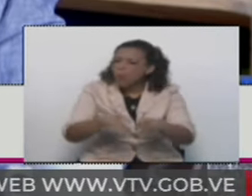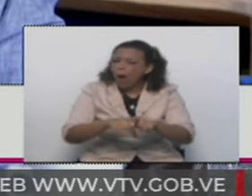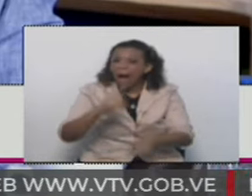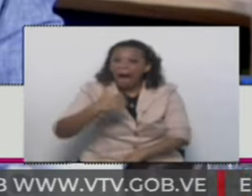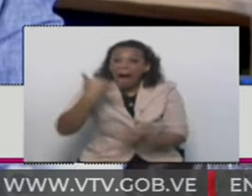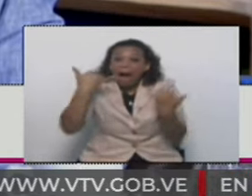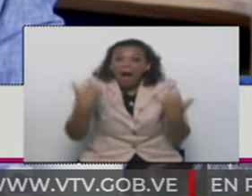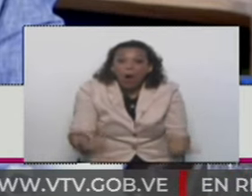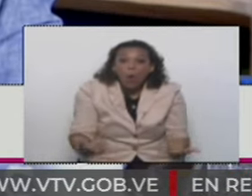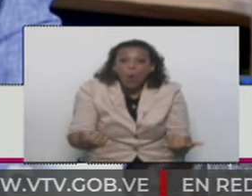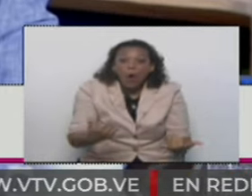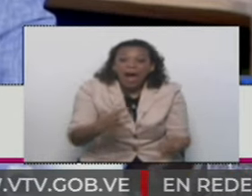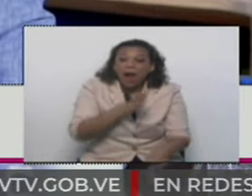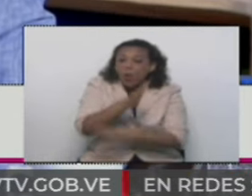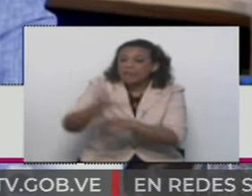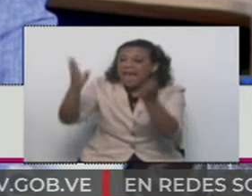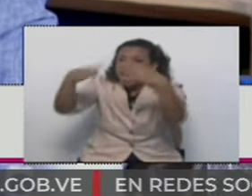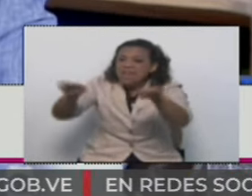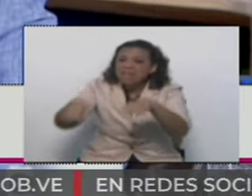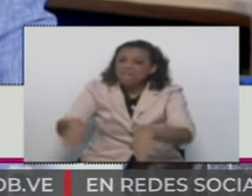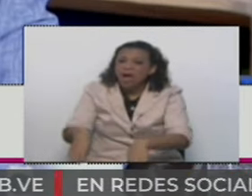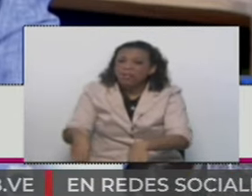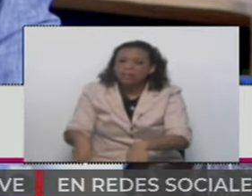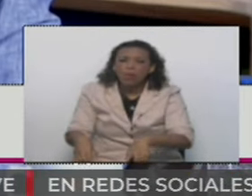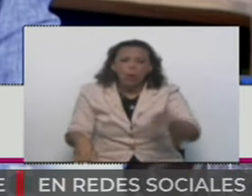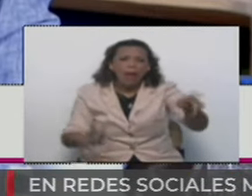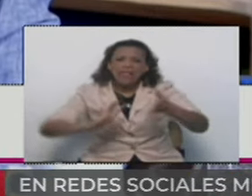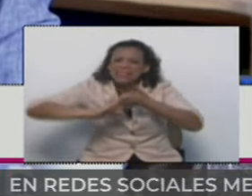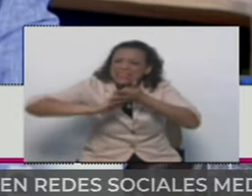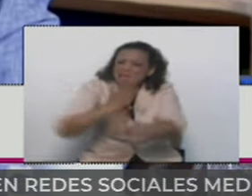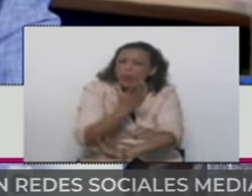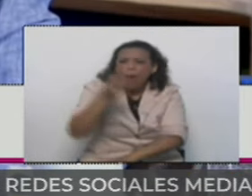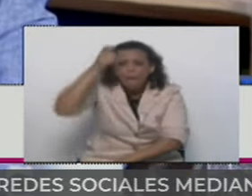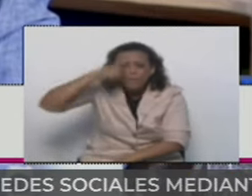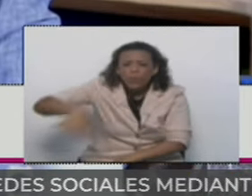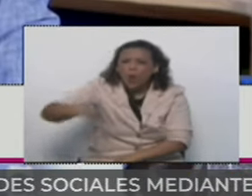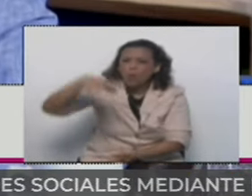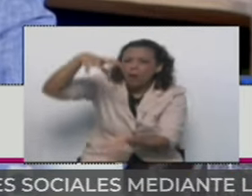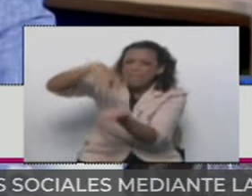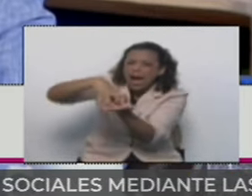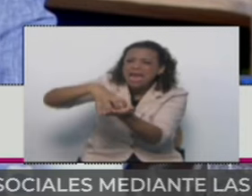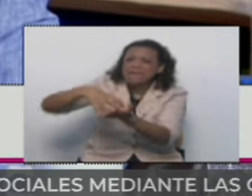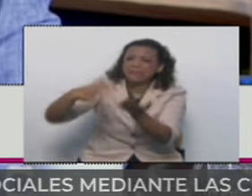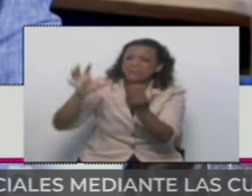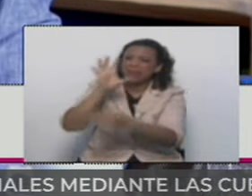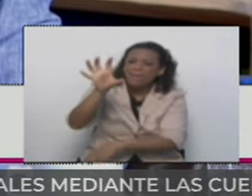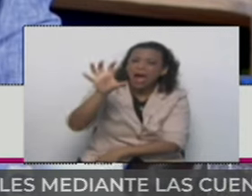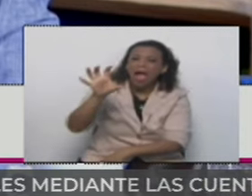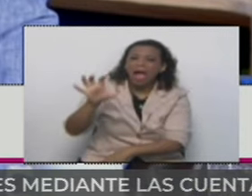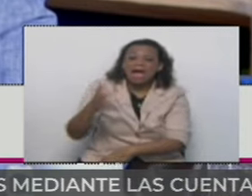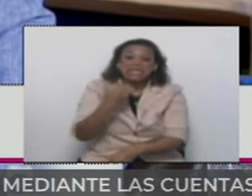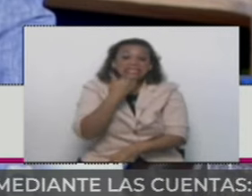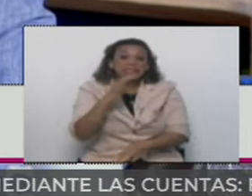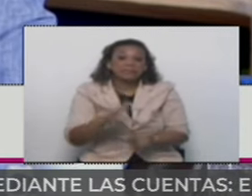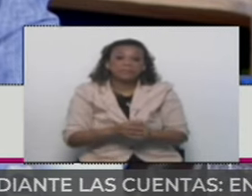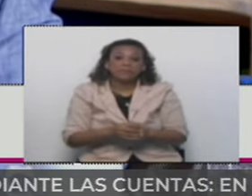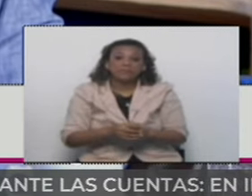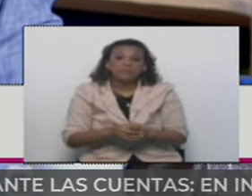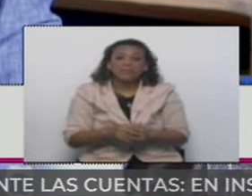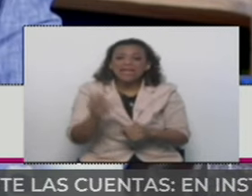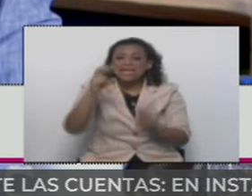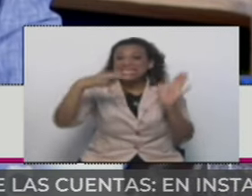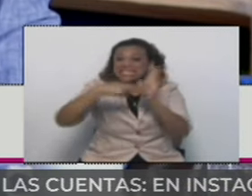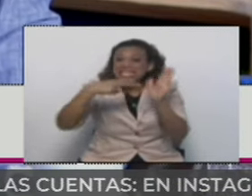ahora van por el Líbano, a destruir el Líbano. Ya trataron de destruir Siria, destruyeron